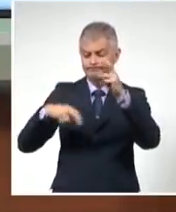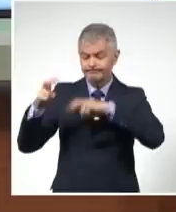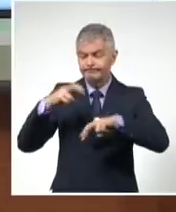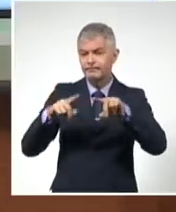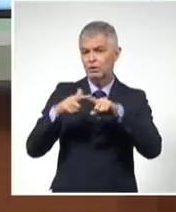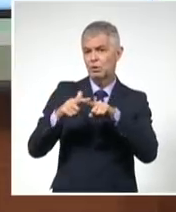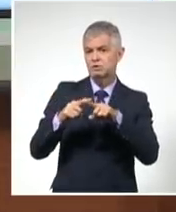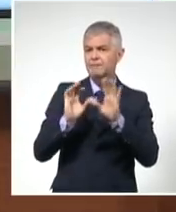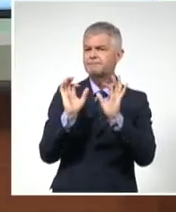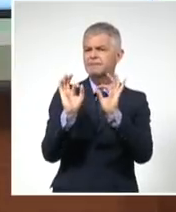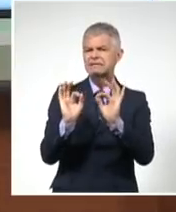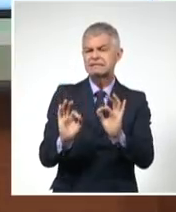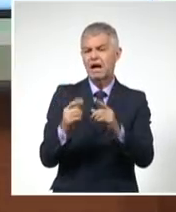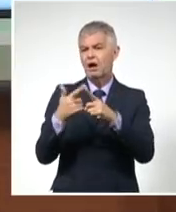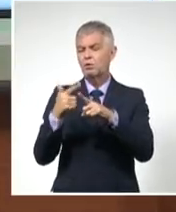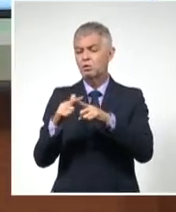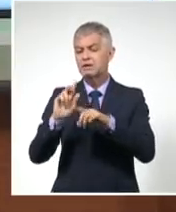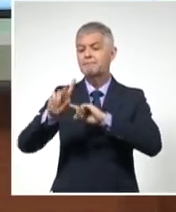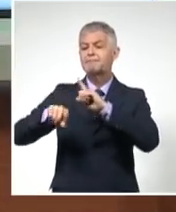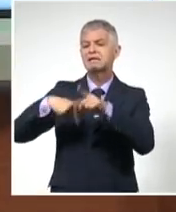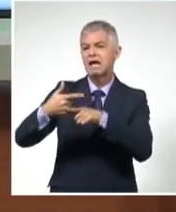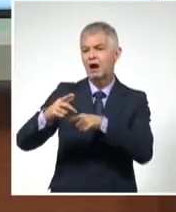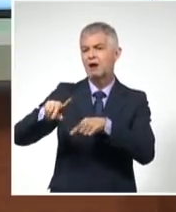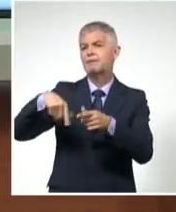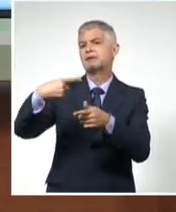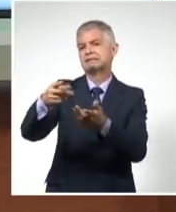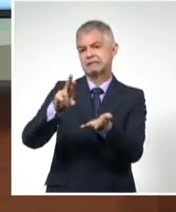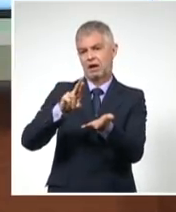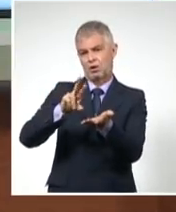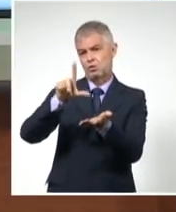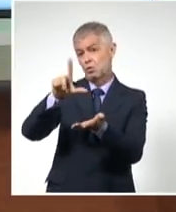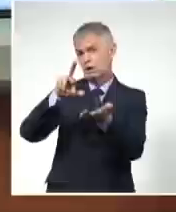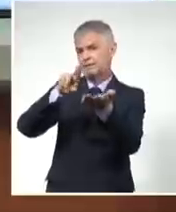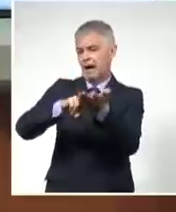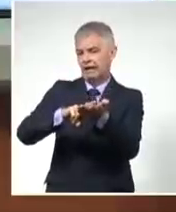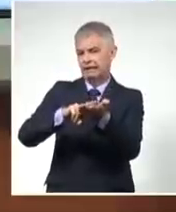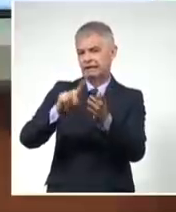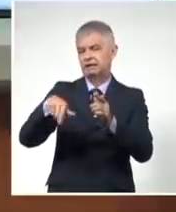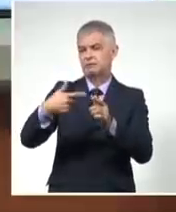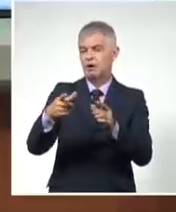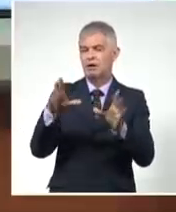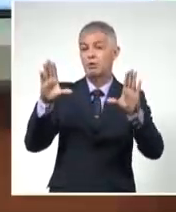cosas acerca del pronóstico para mañana y pasado, que se los ofreceremos a ustedes